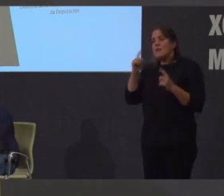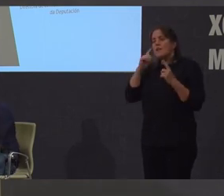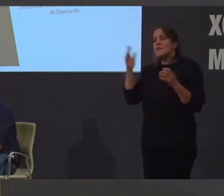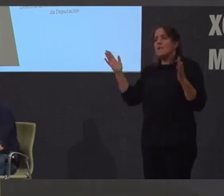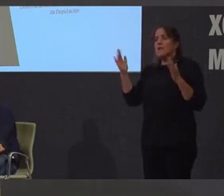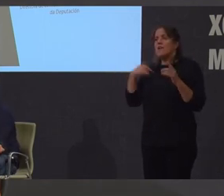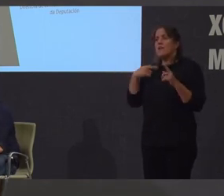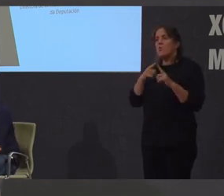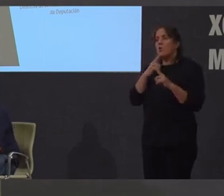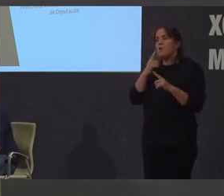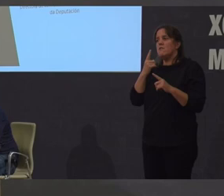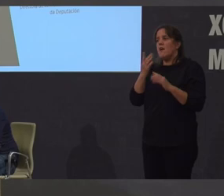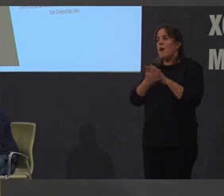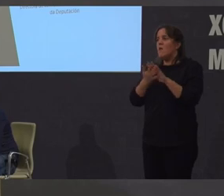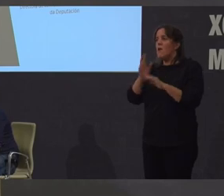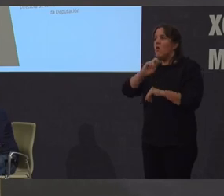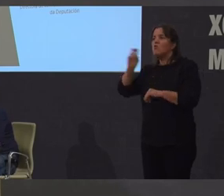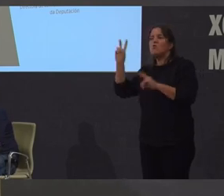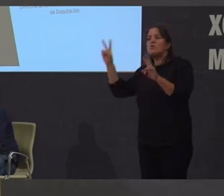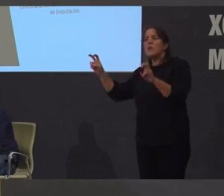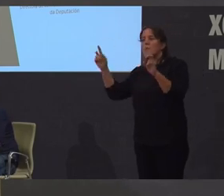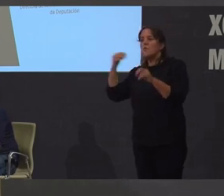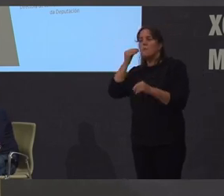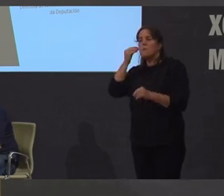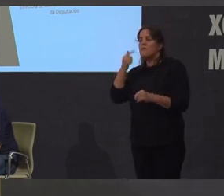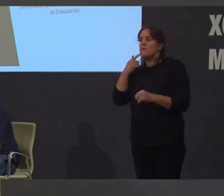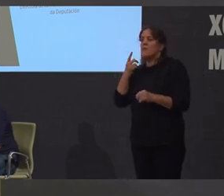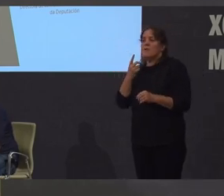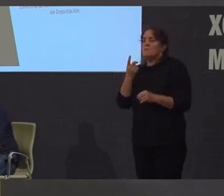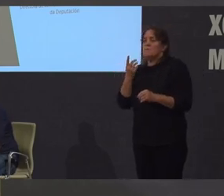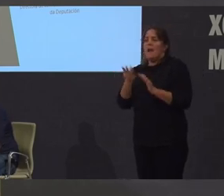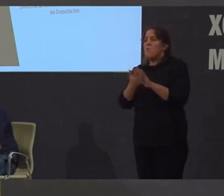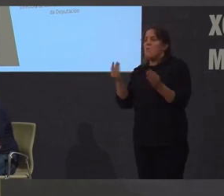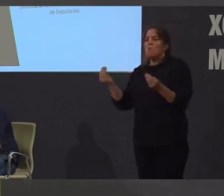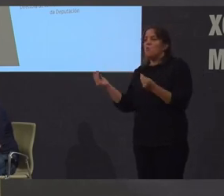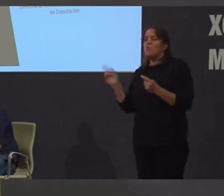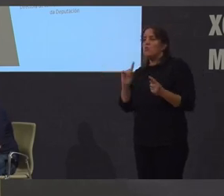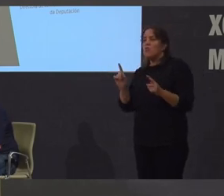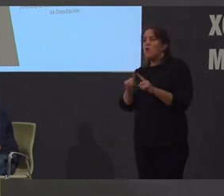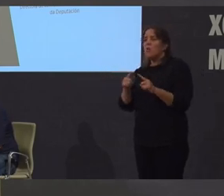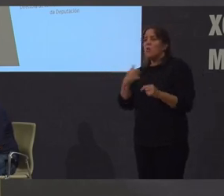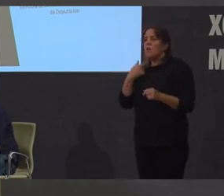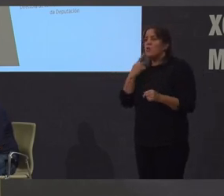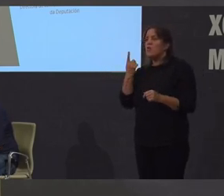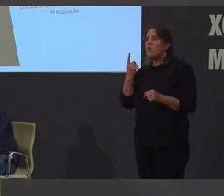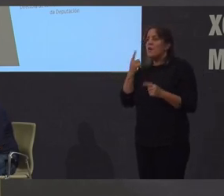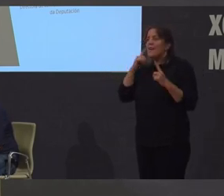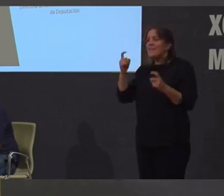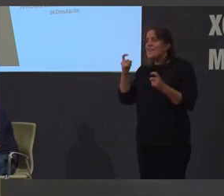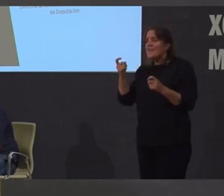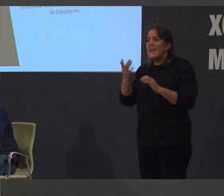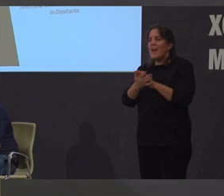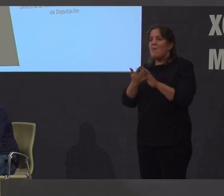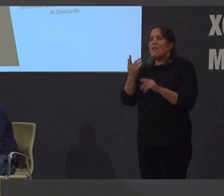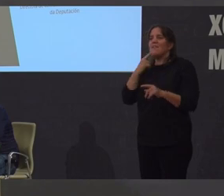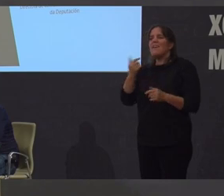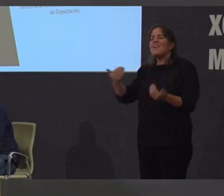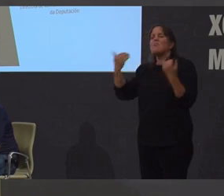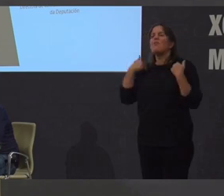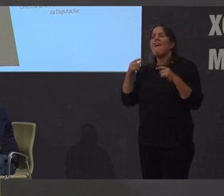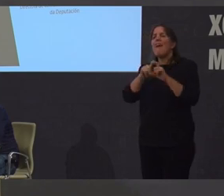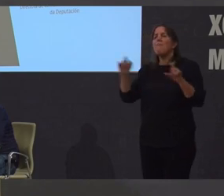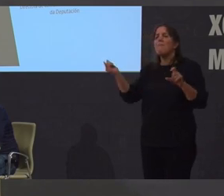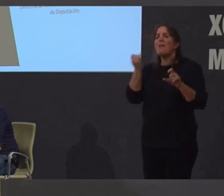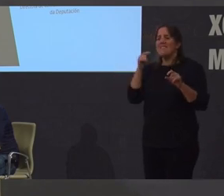afrontar otro tema del que yo creía que no se había hablado demasiado, como era la responsabilidad de las empresas durante el franquismo, que